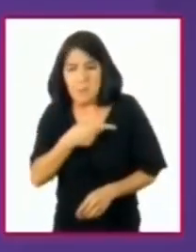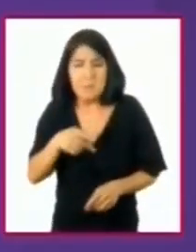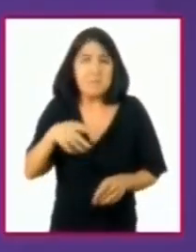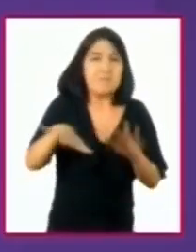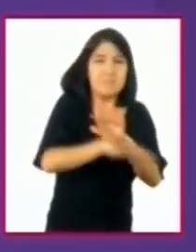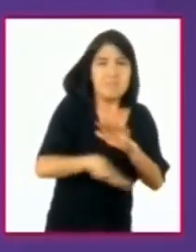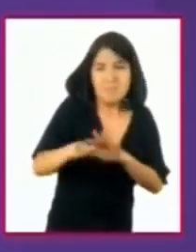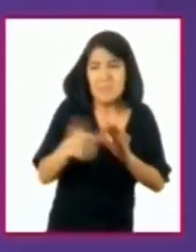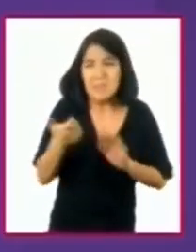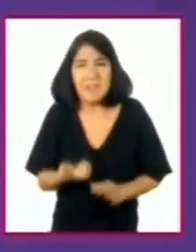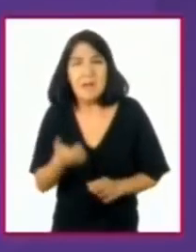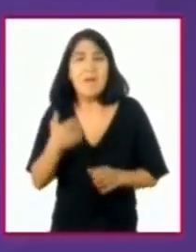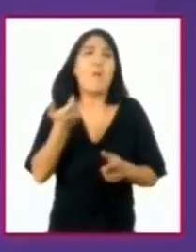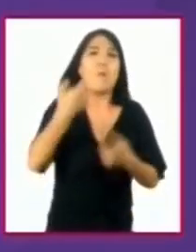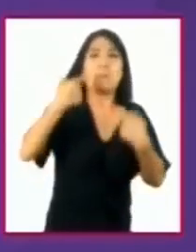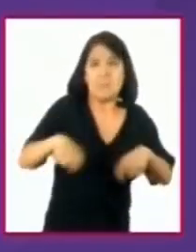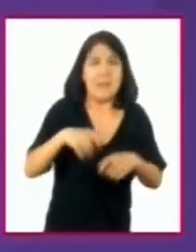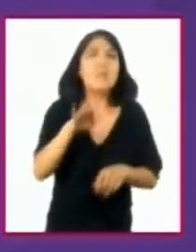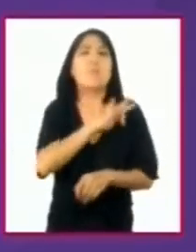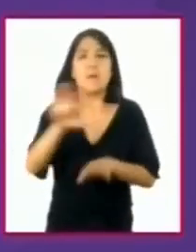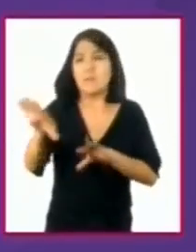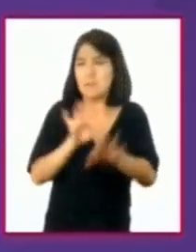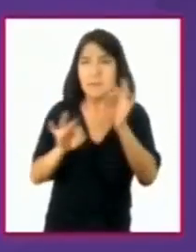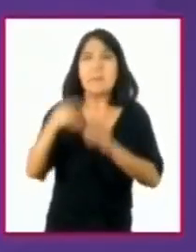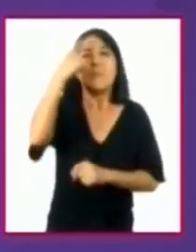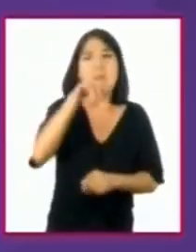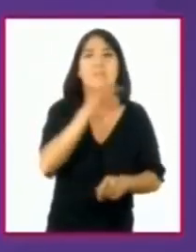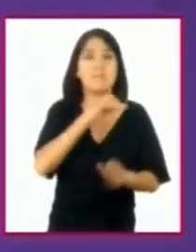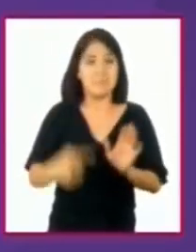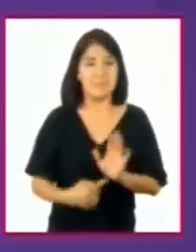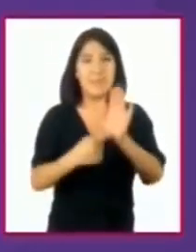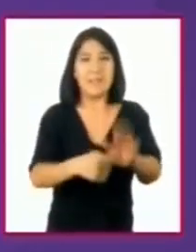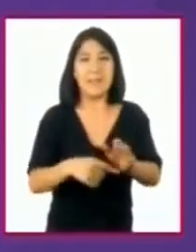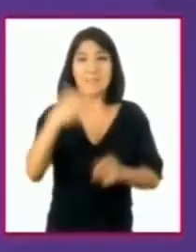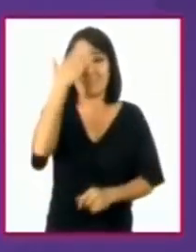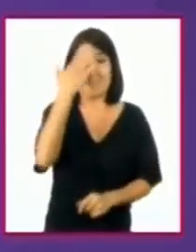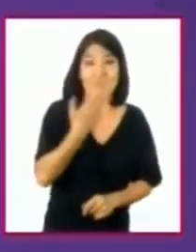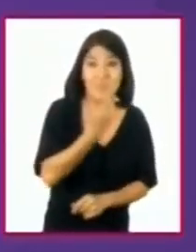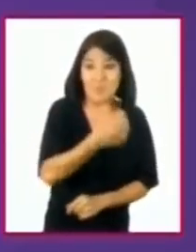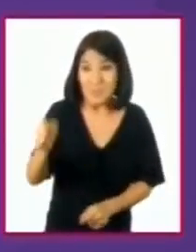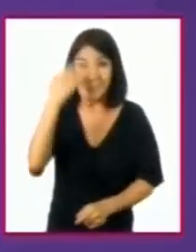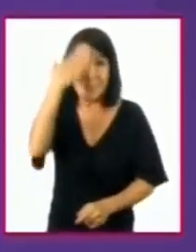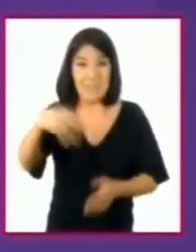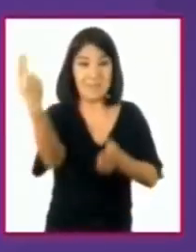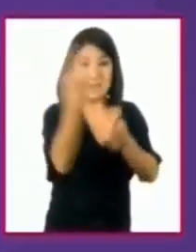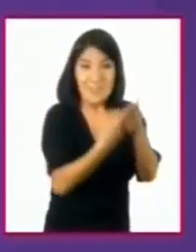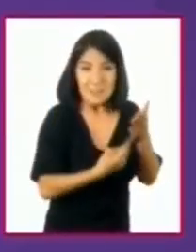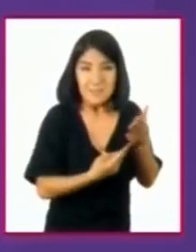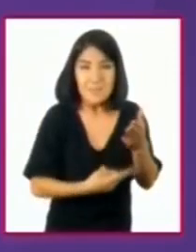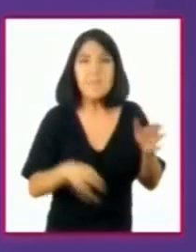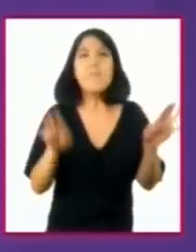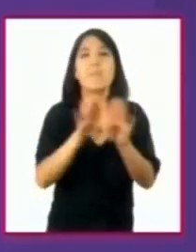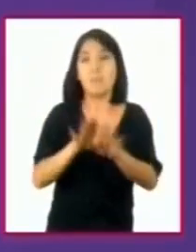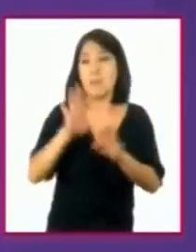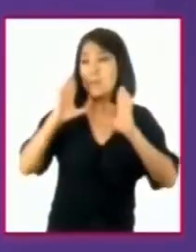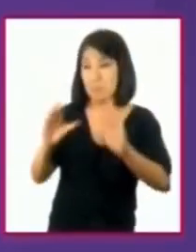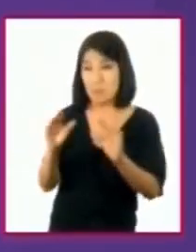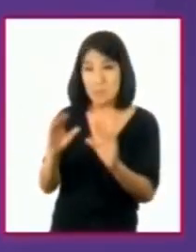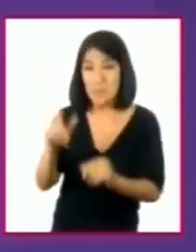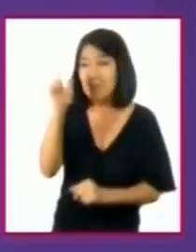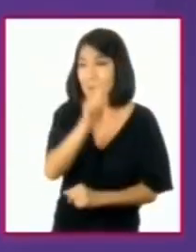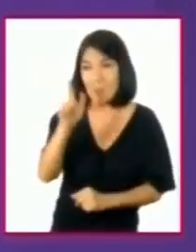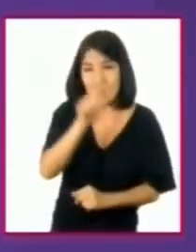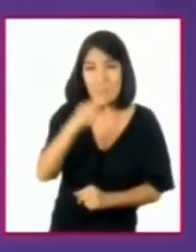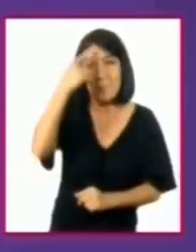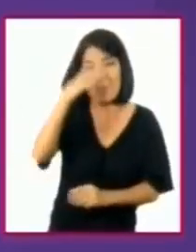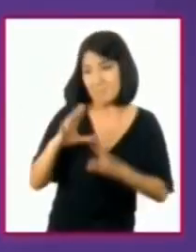La condición esencial era que se revelaran poseedores de esas cualidades artísticas. Se les instruía en su lengua y